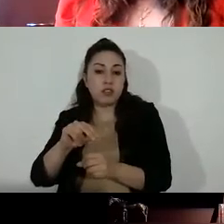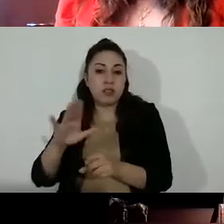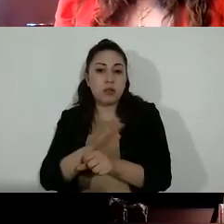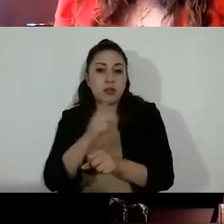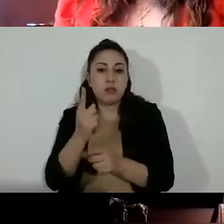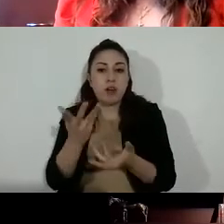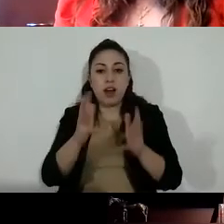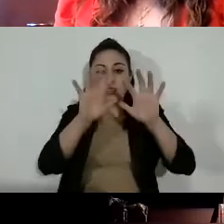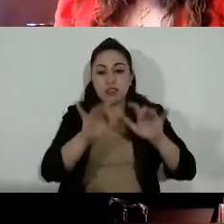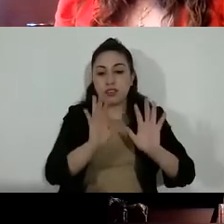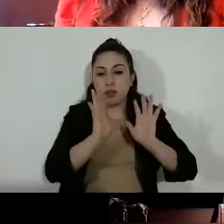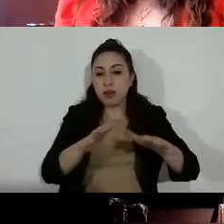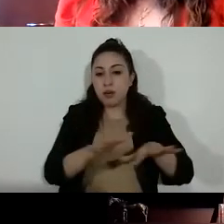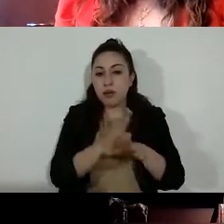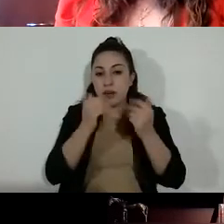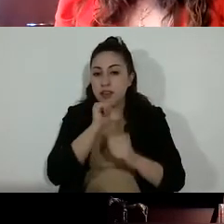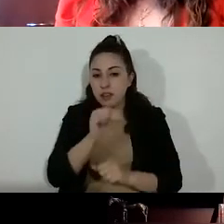envió con el anexo.